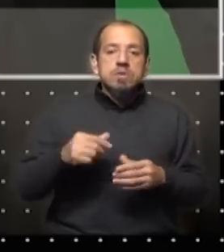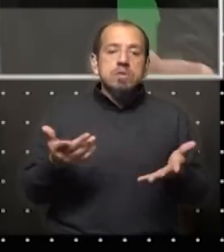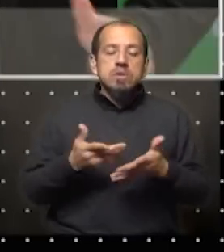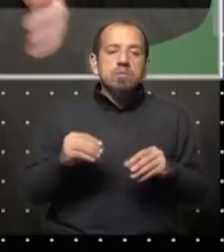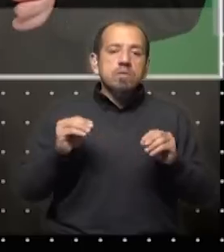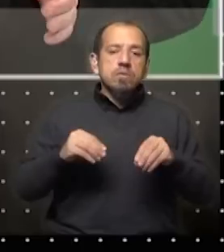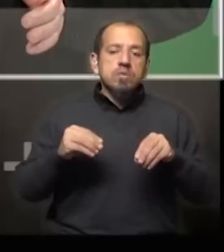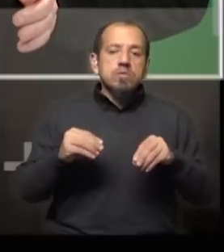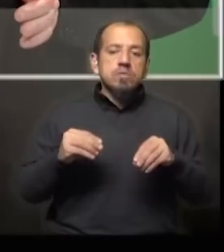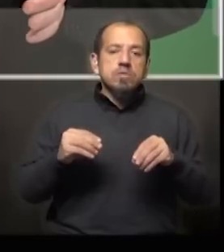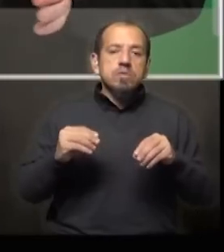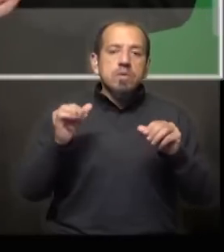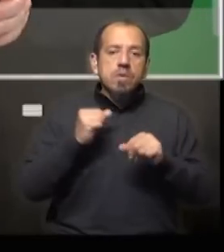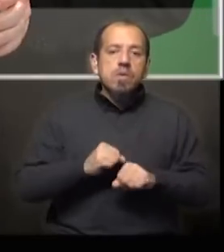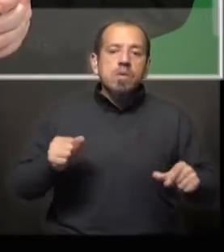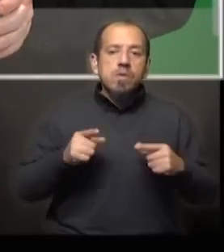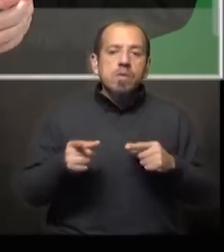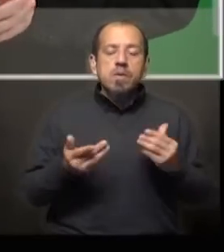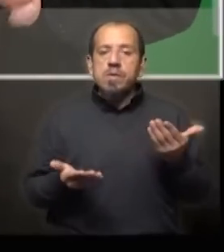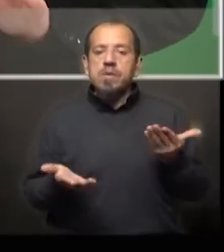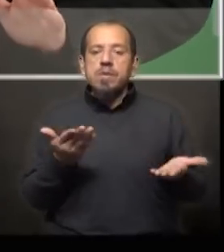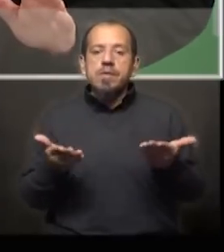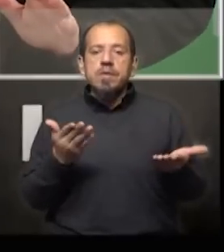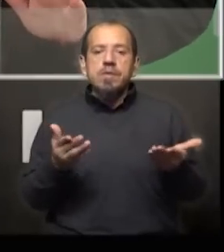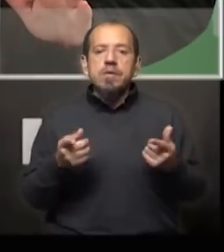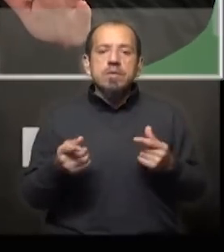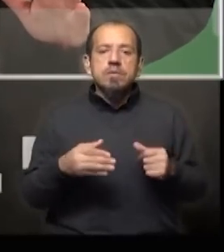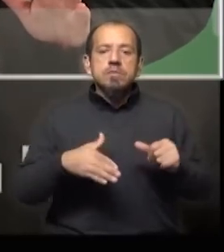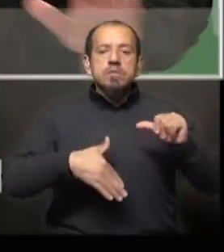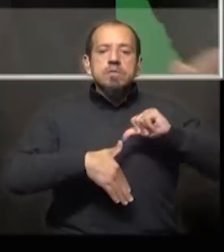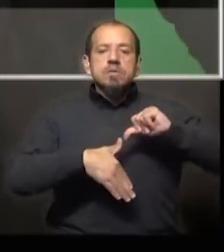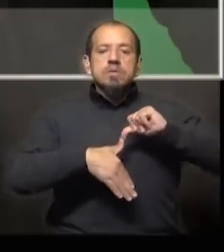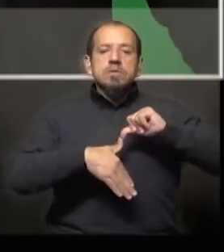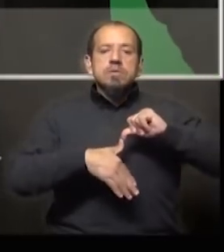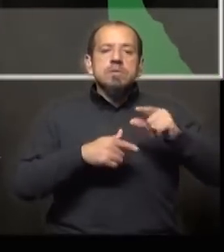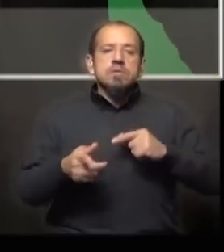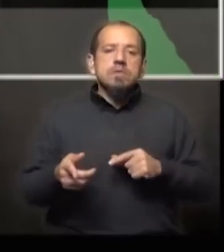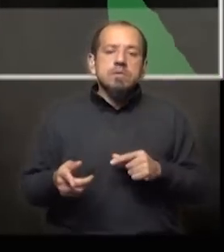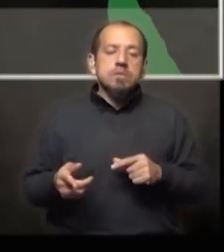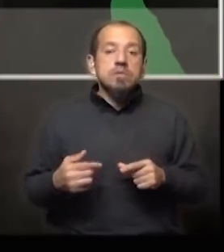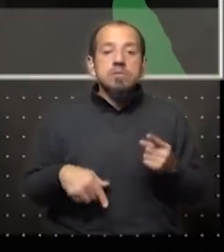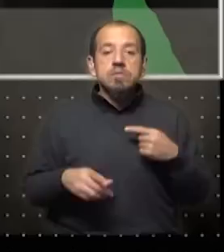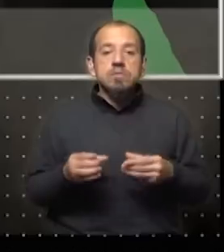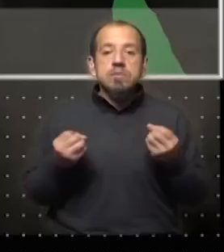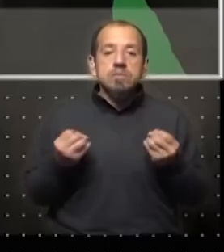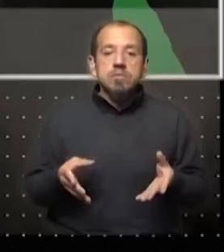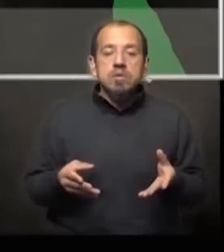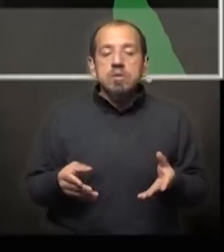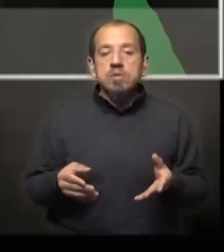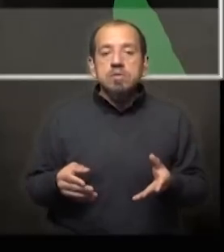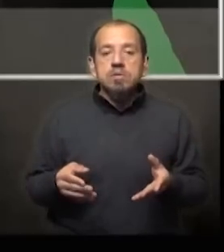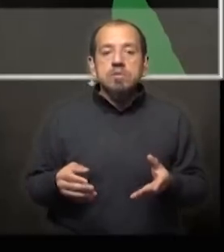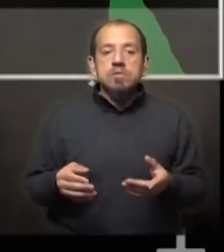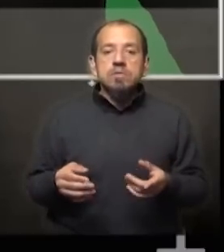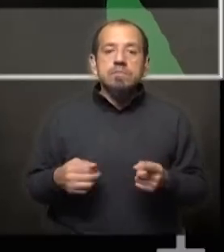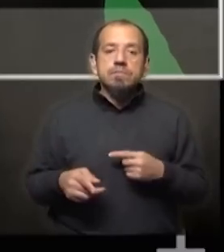en poder jugar a ese equilibrio América Latina está un poco más fuerte no porque sea fuerte sino porque hemos